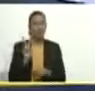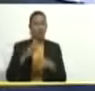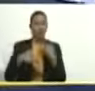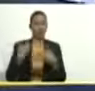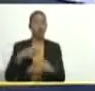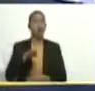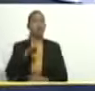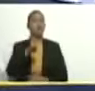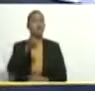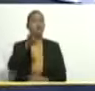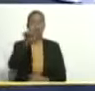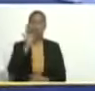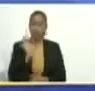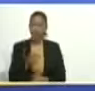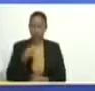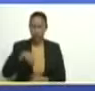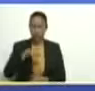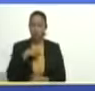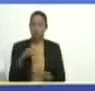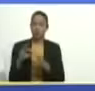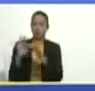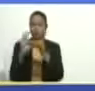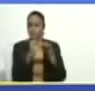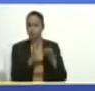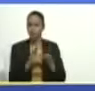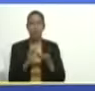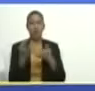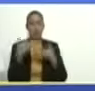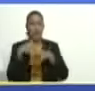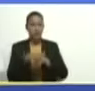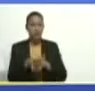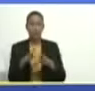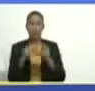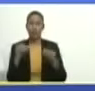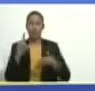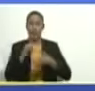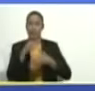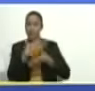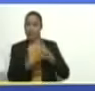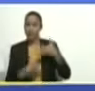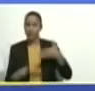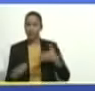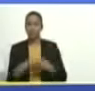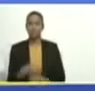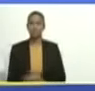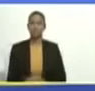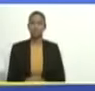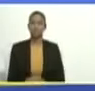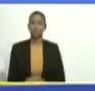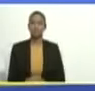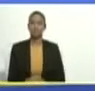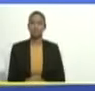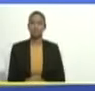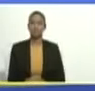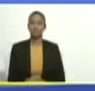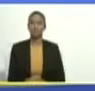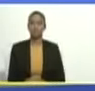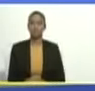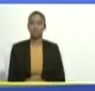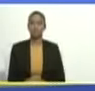de unión, de integración de nuestra América. la